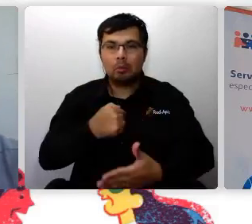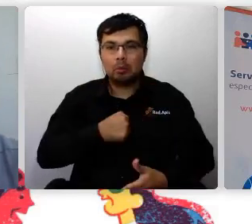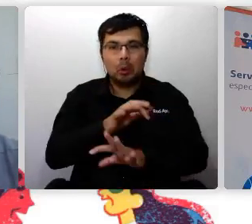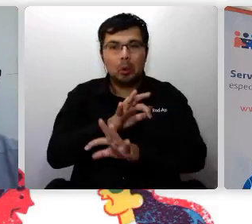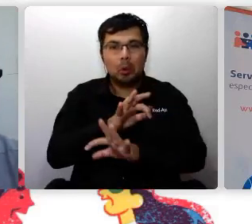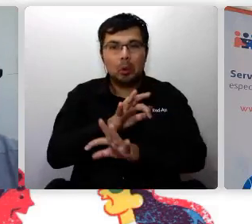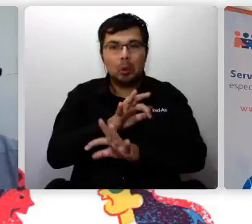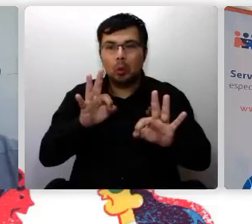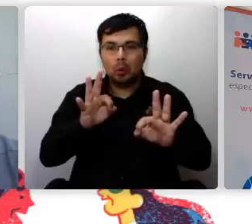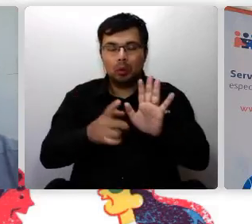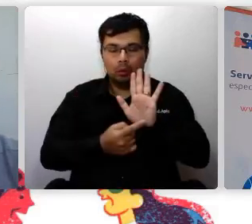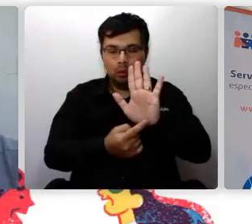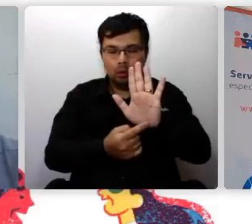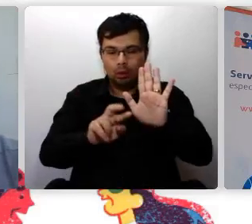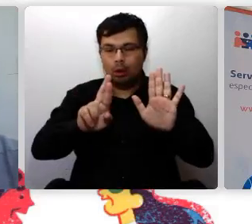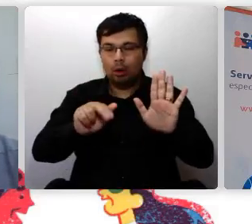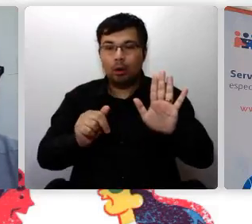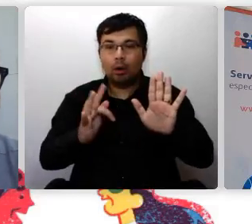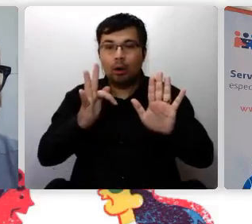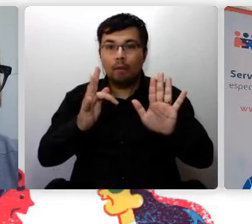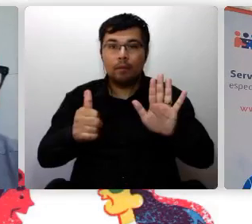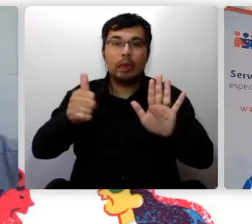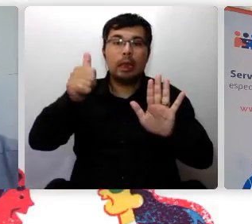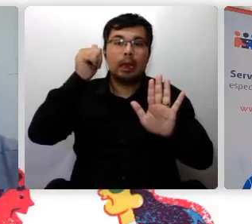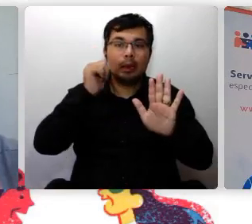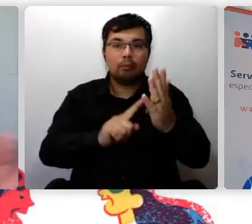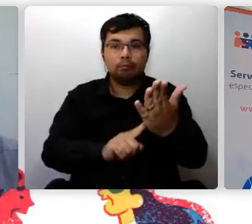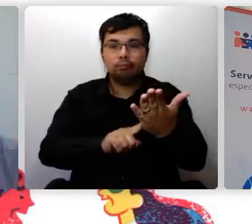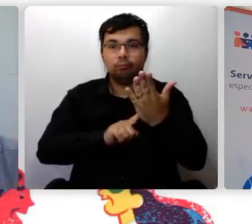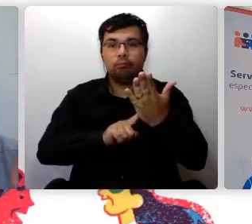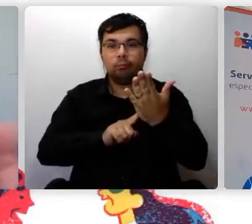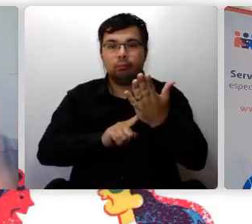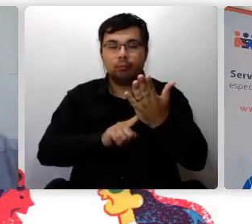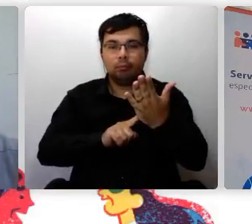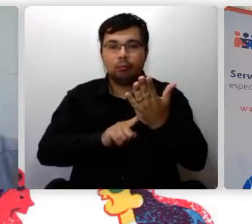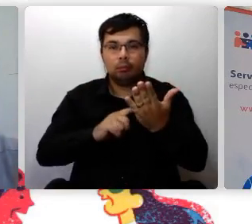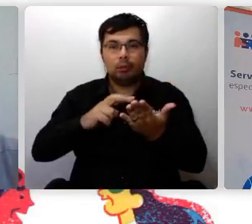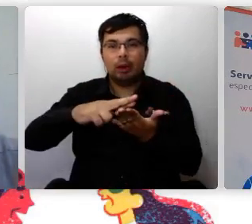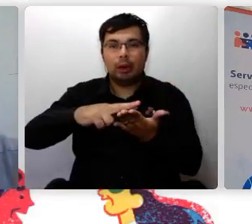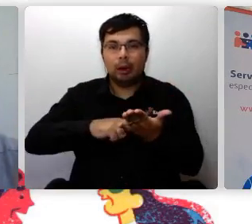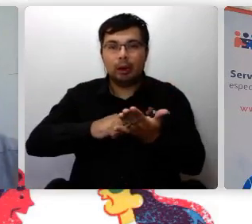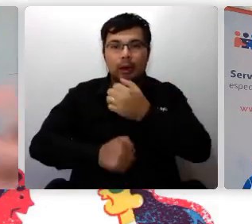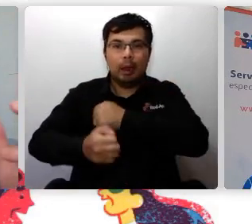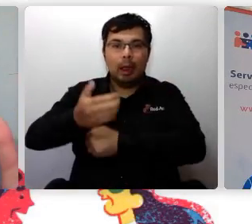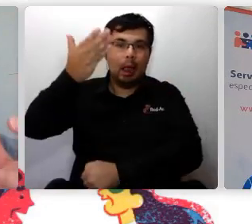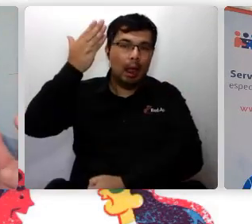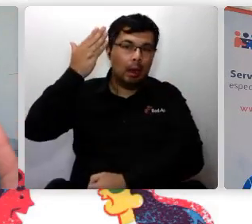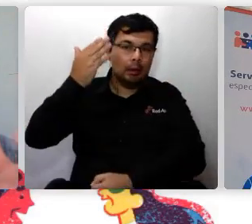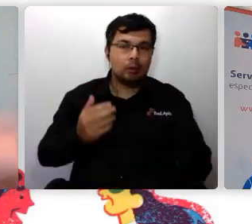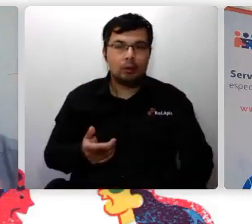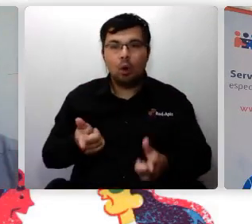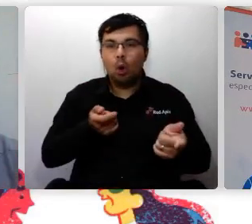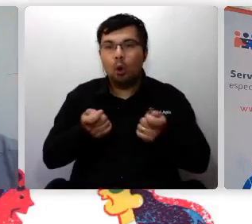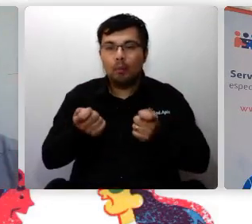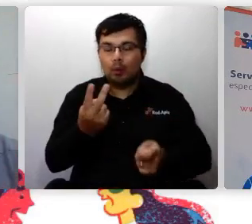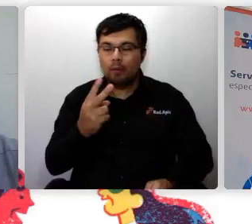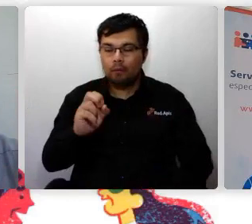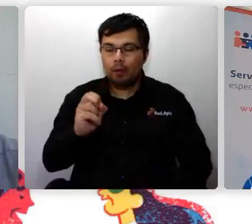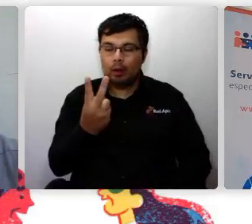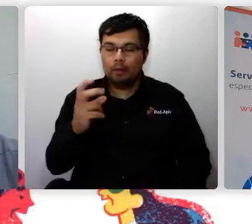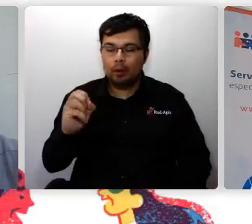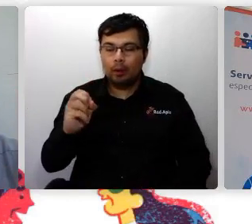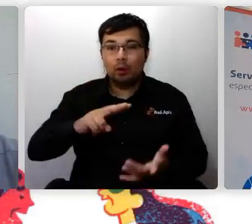una RAF y me llegó ayer una notificación por una renta del año tributario 2020, comercial 2019. La verdad, no tenía idea que